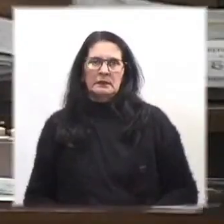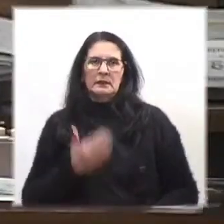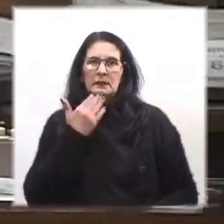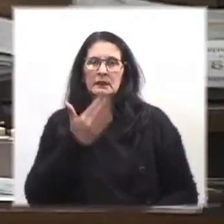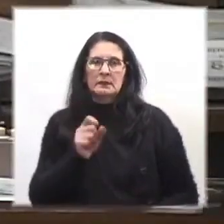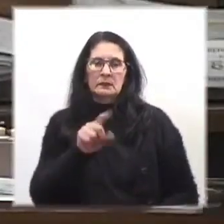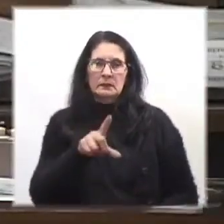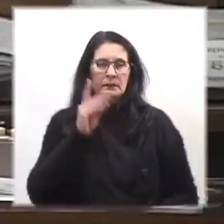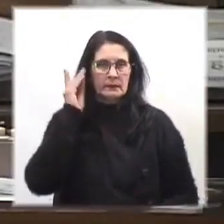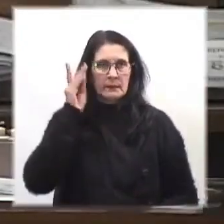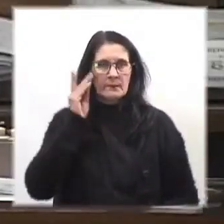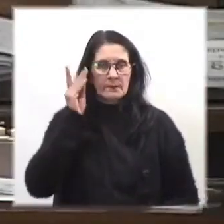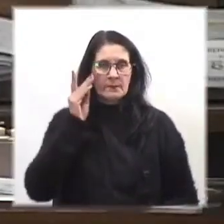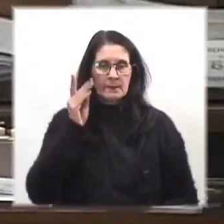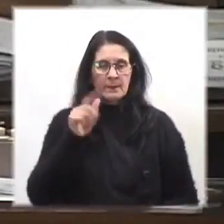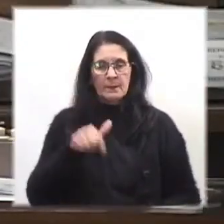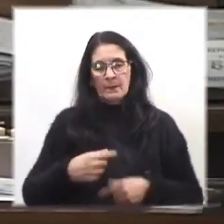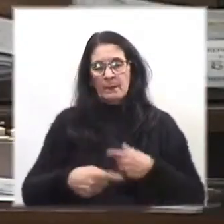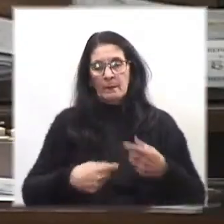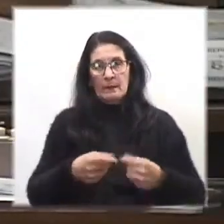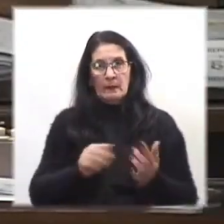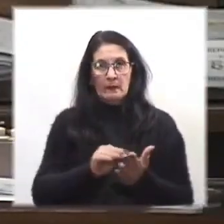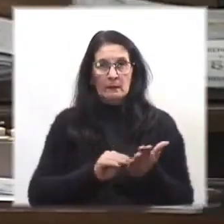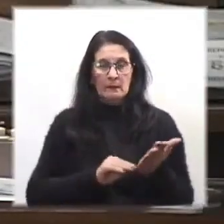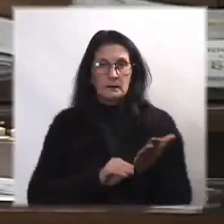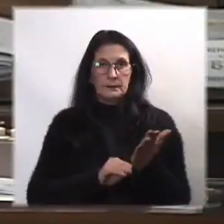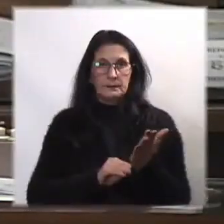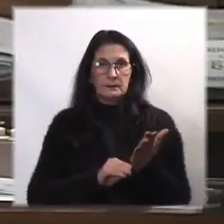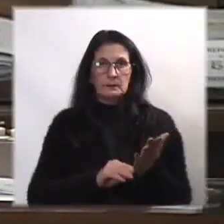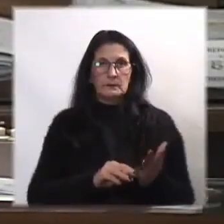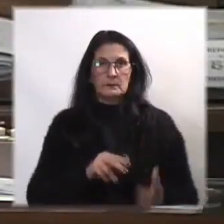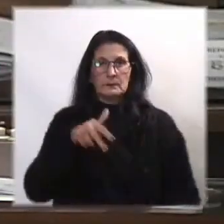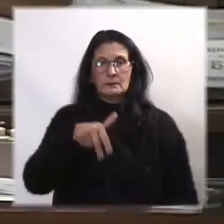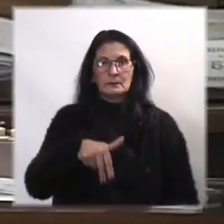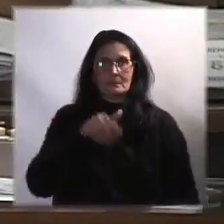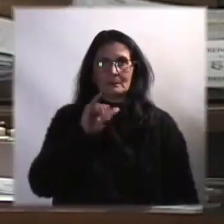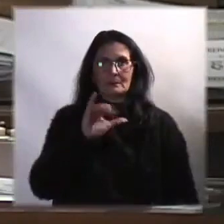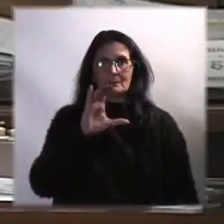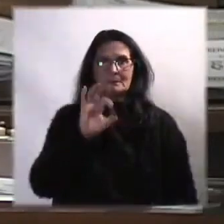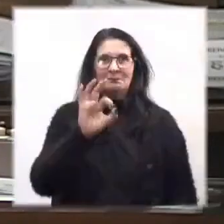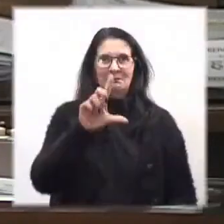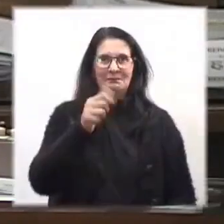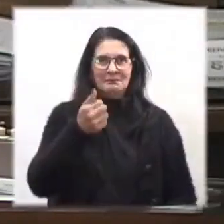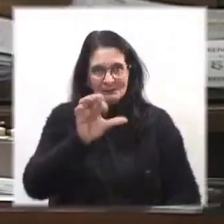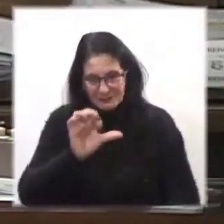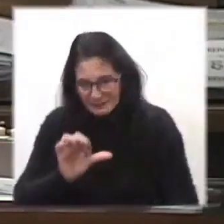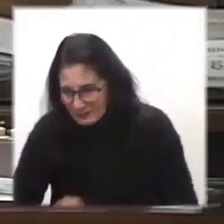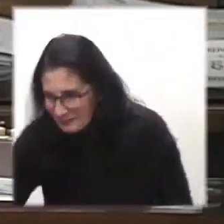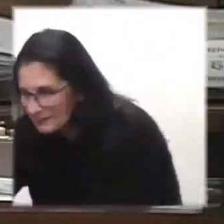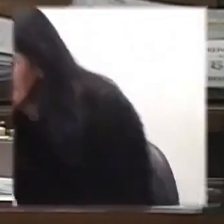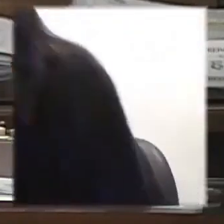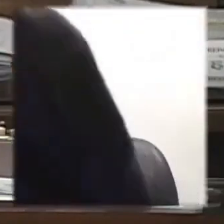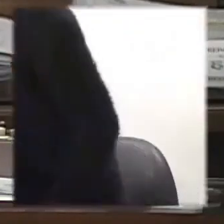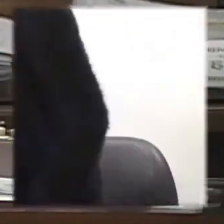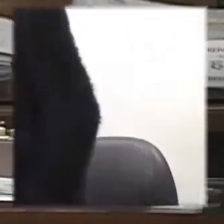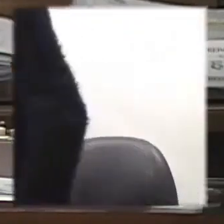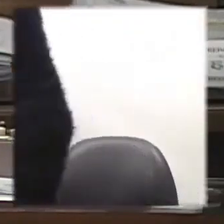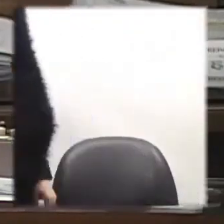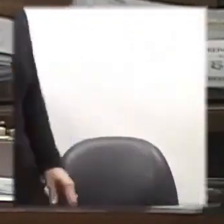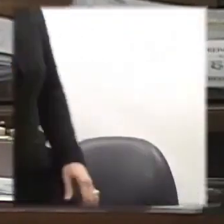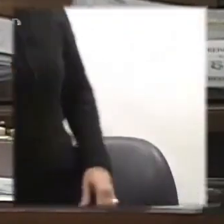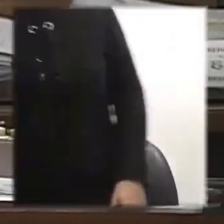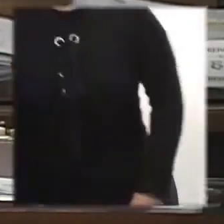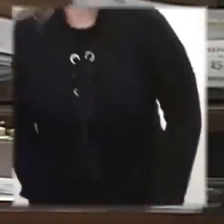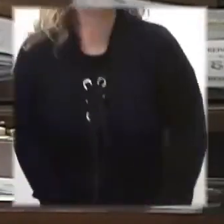gracias a usted diputada continuando con la lista de valores tiene la palabra el diputado Nicolás Viera Gracias señor presidente Bueno